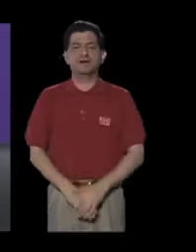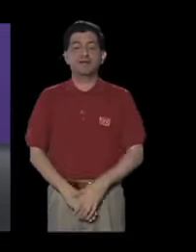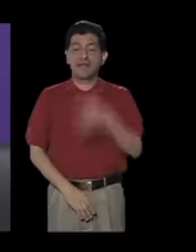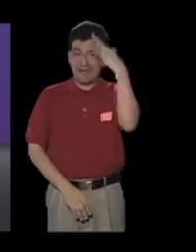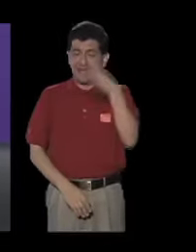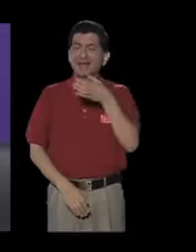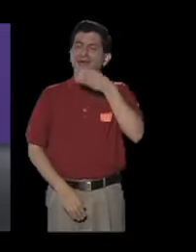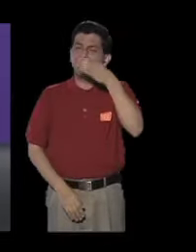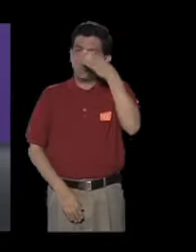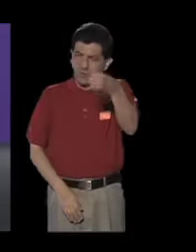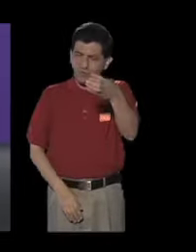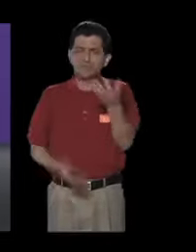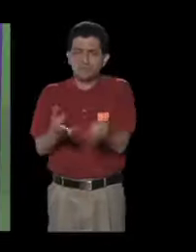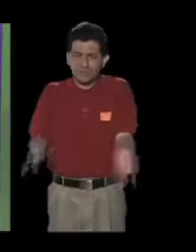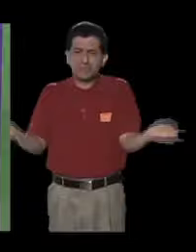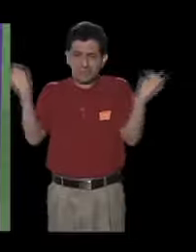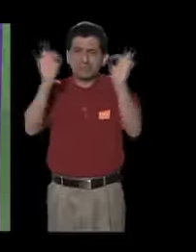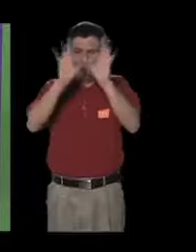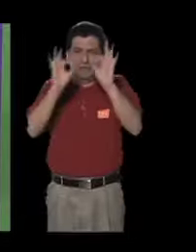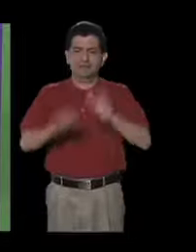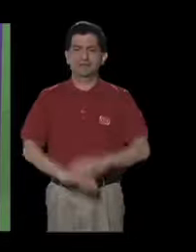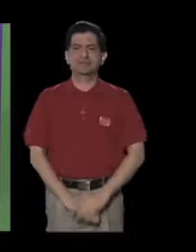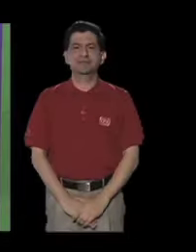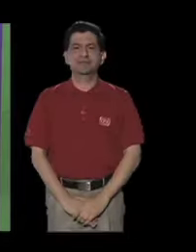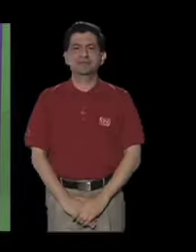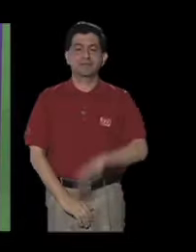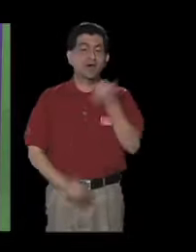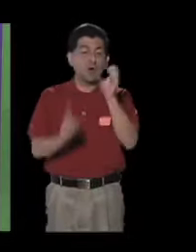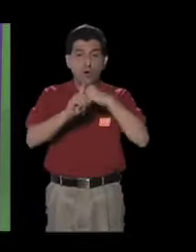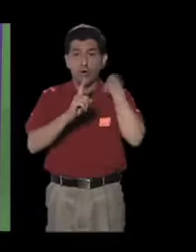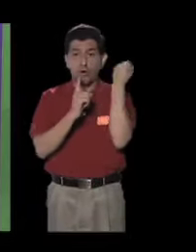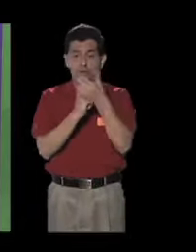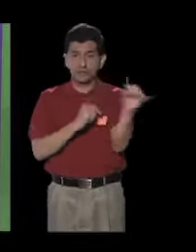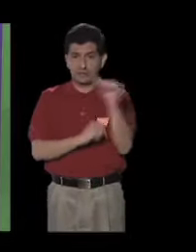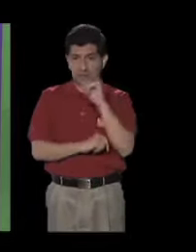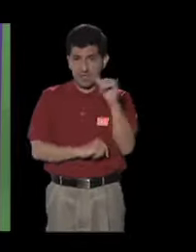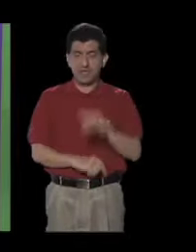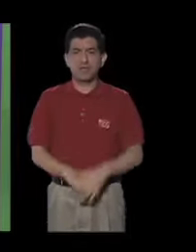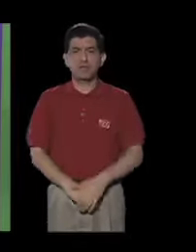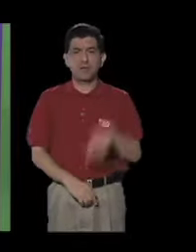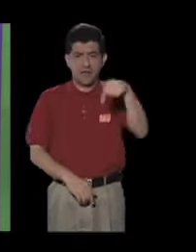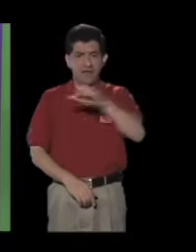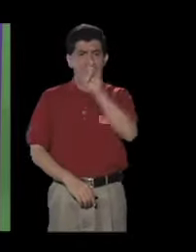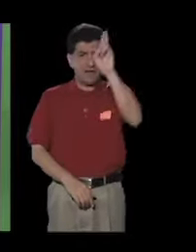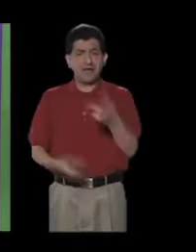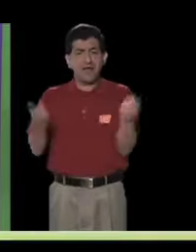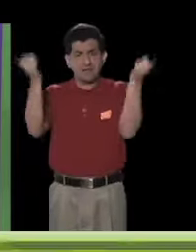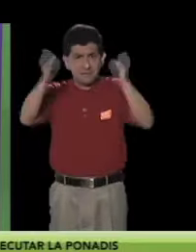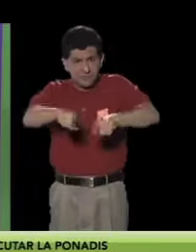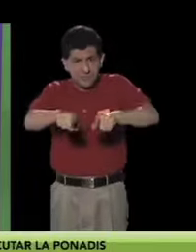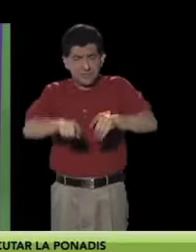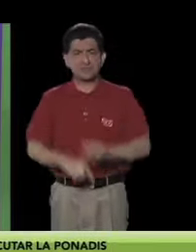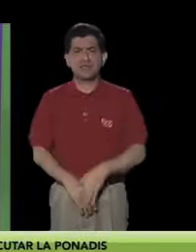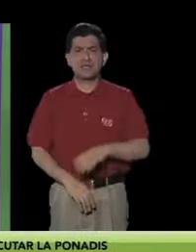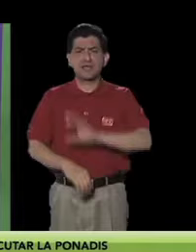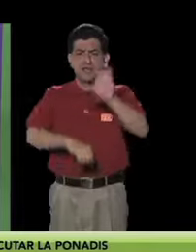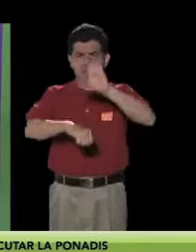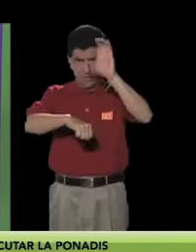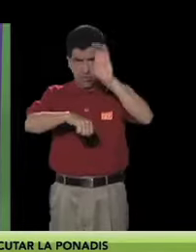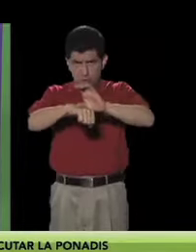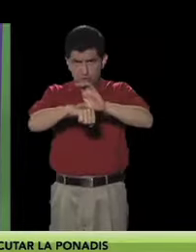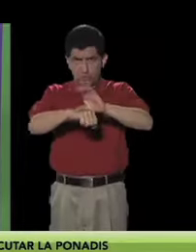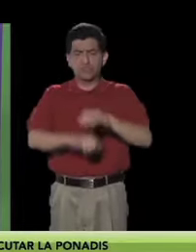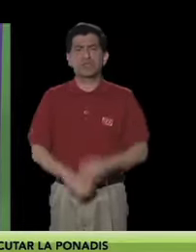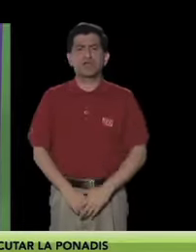serían recomendaciones importantes. Otra de las situaciones que también acontece aquí en Costa Rica es, bueno, el Consejo Nacional de Rehabilitación y